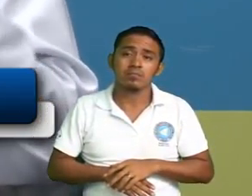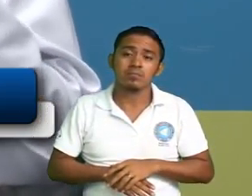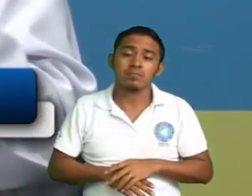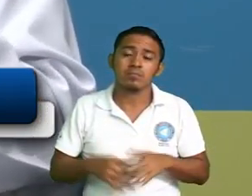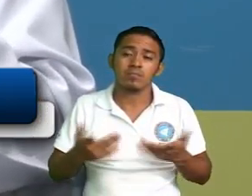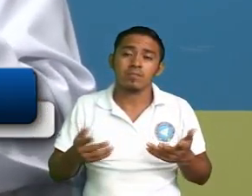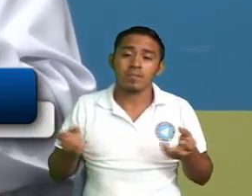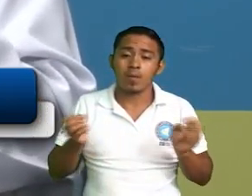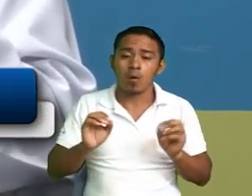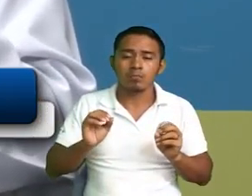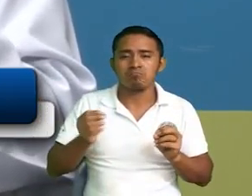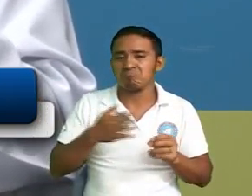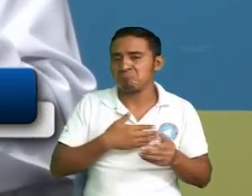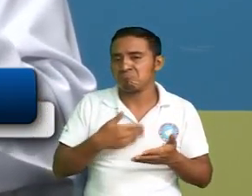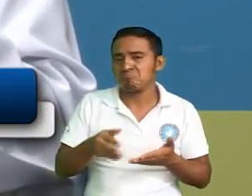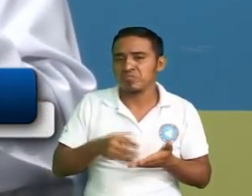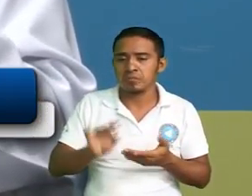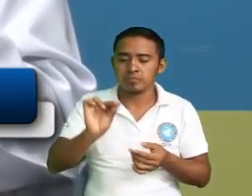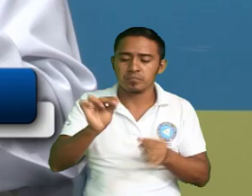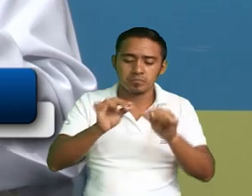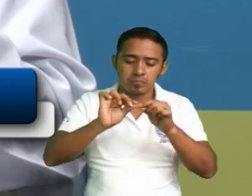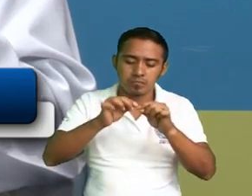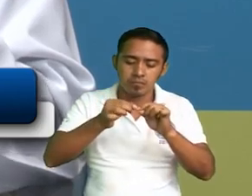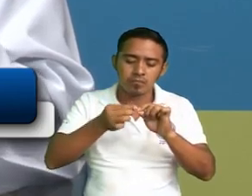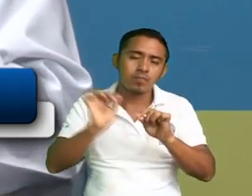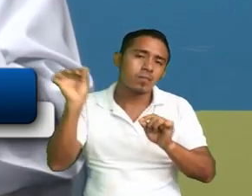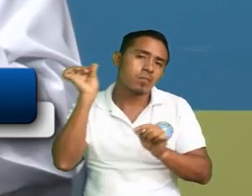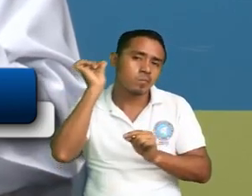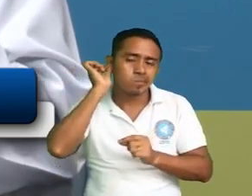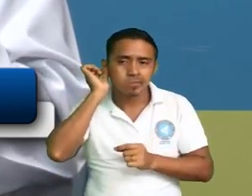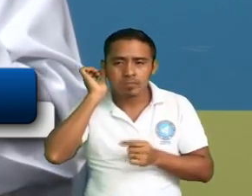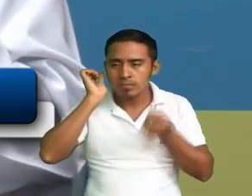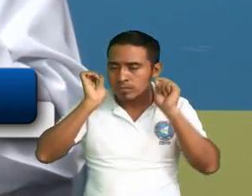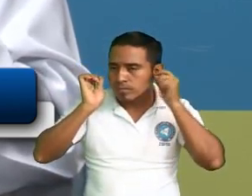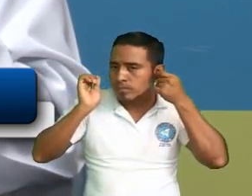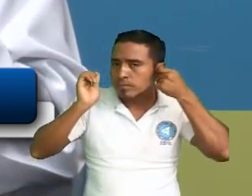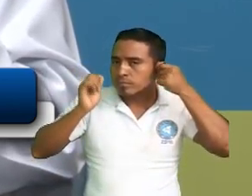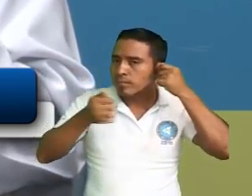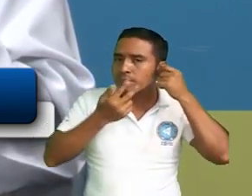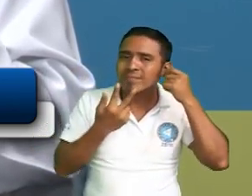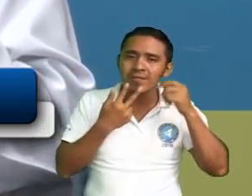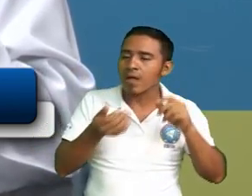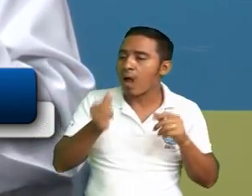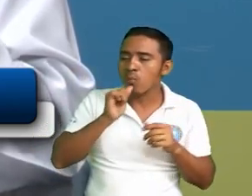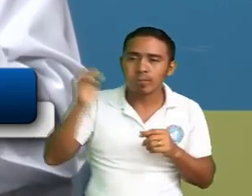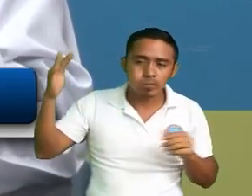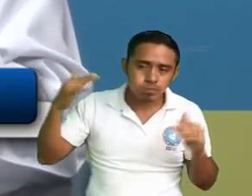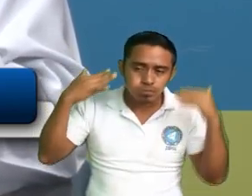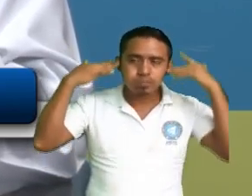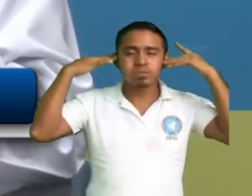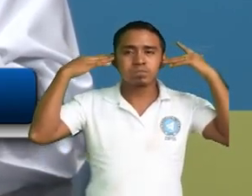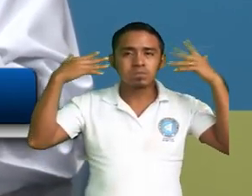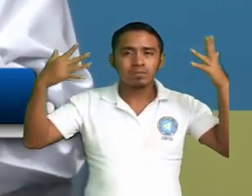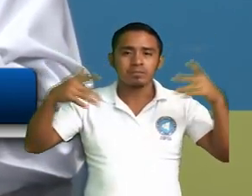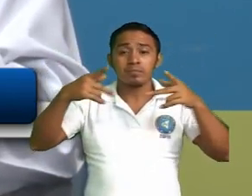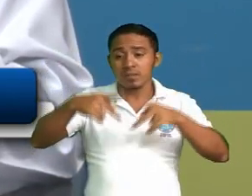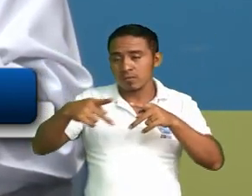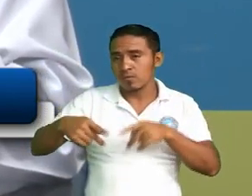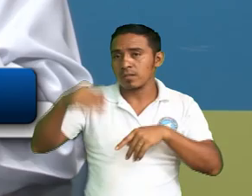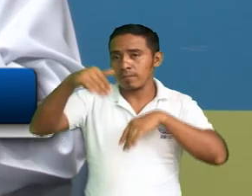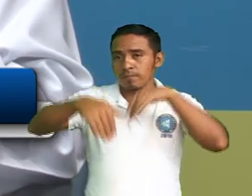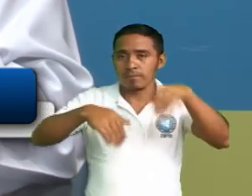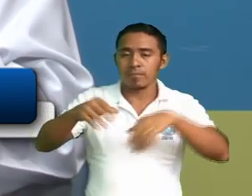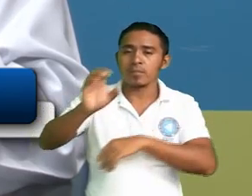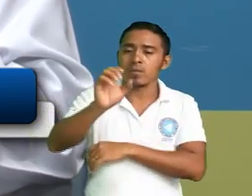o usar tapones de protección para que no se le introduzca el agua. Eso sería en el caso de